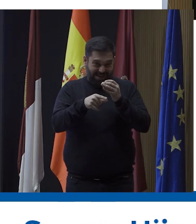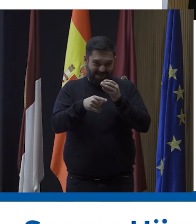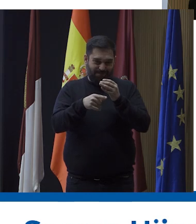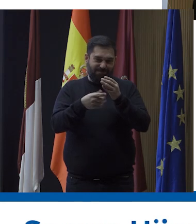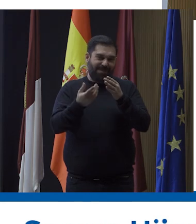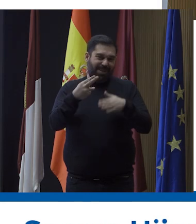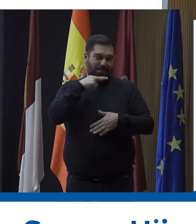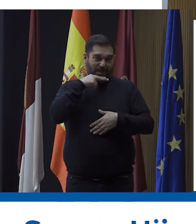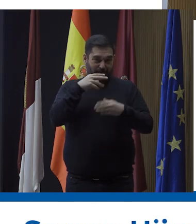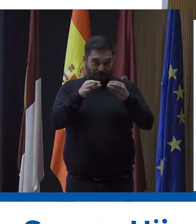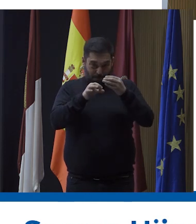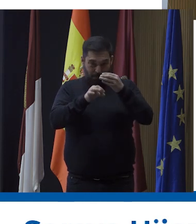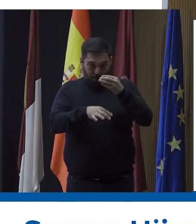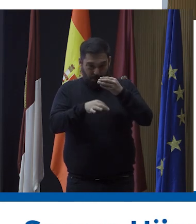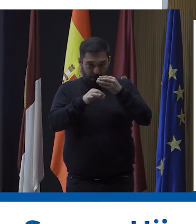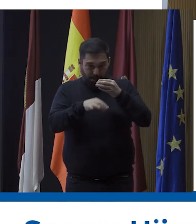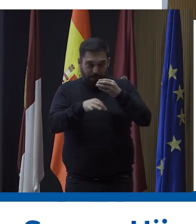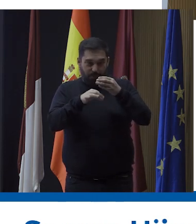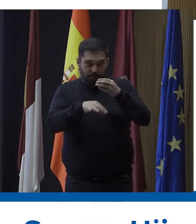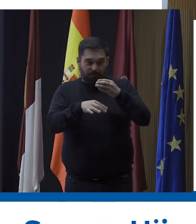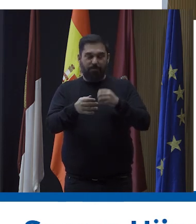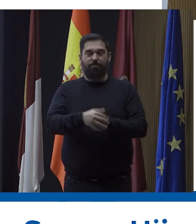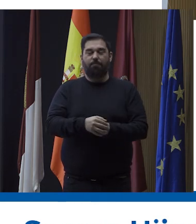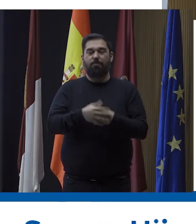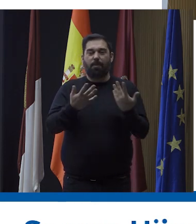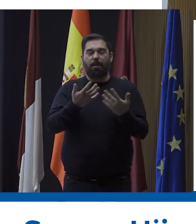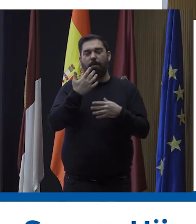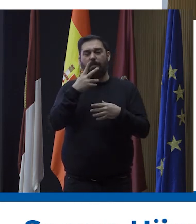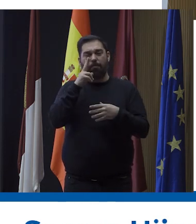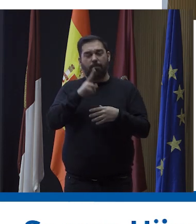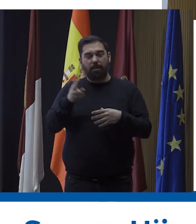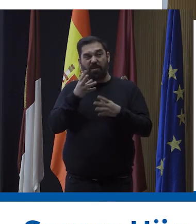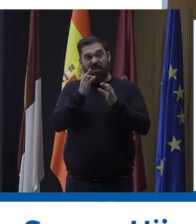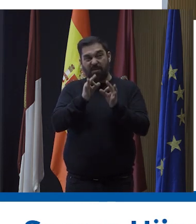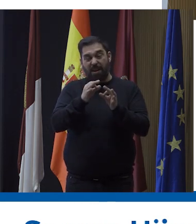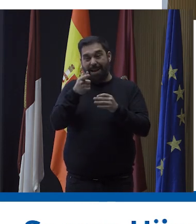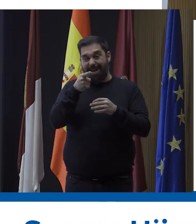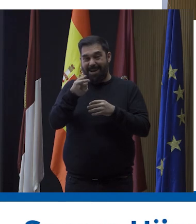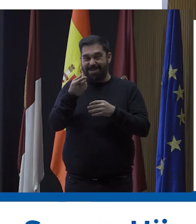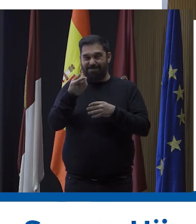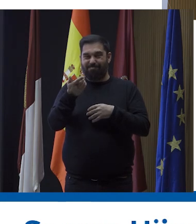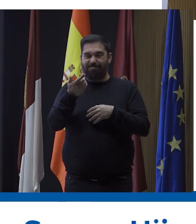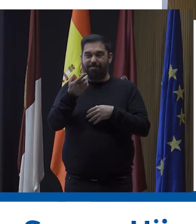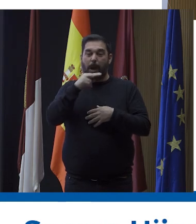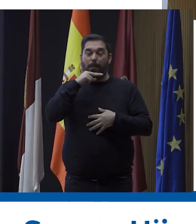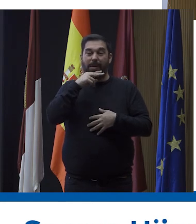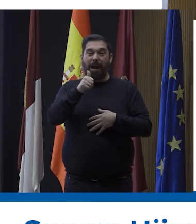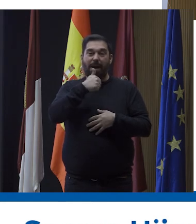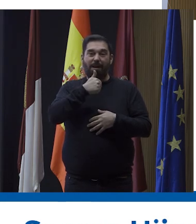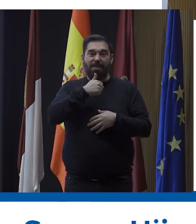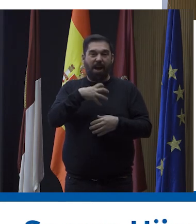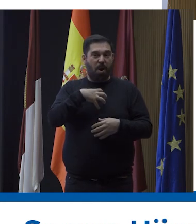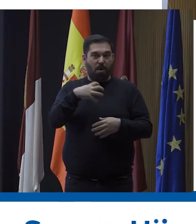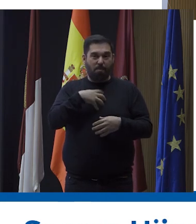escape. Con lo cual, visto esto así, entendemos que cuando hay incontinencia hay que valorar mucho más allá de la uretra y